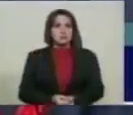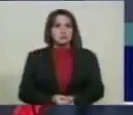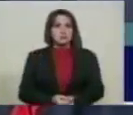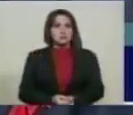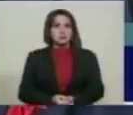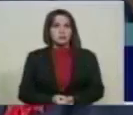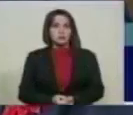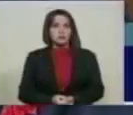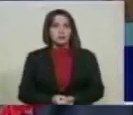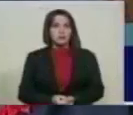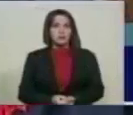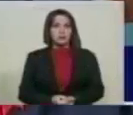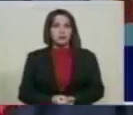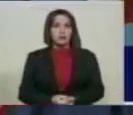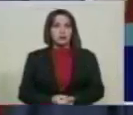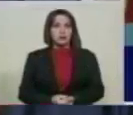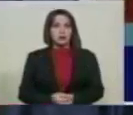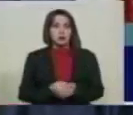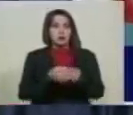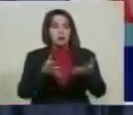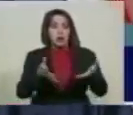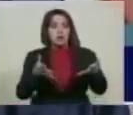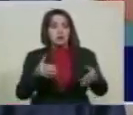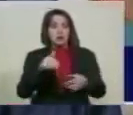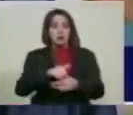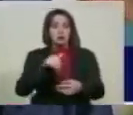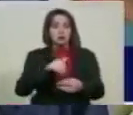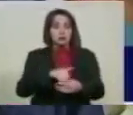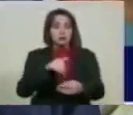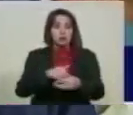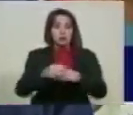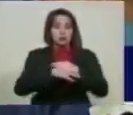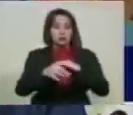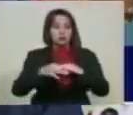victoria en las elecciones municipales, donde ganamos en